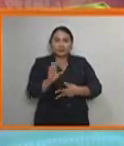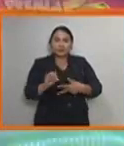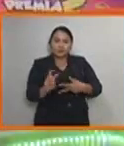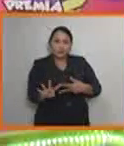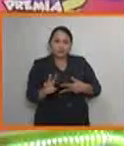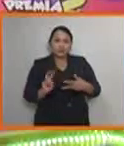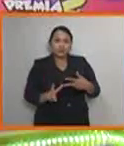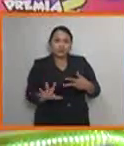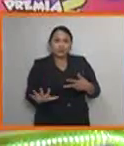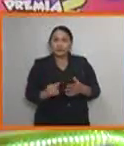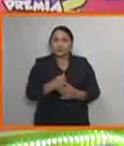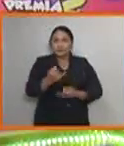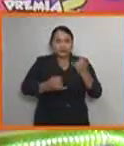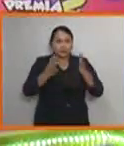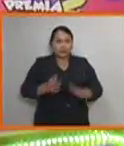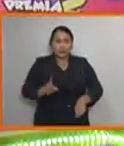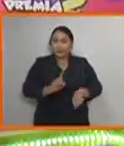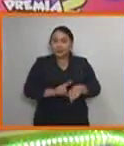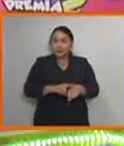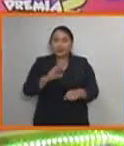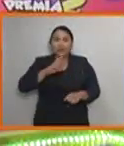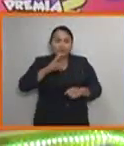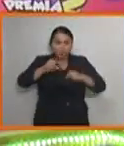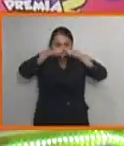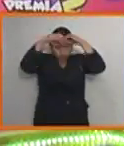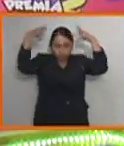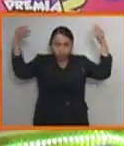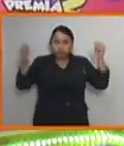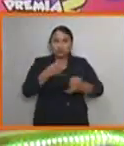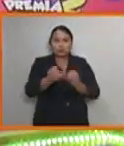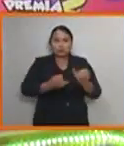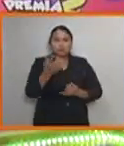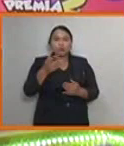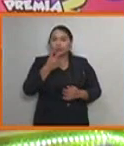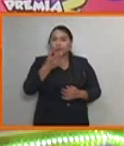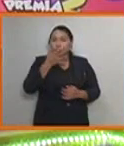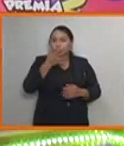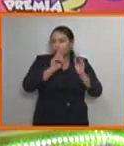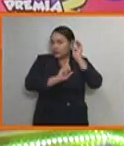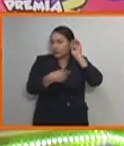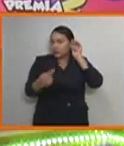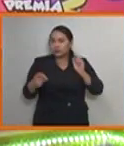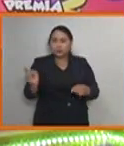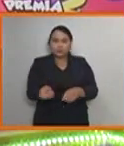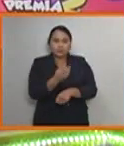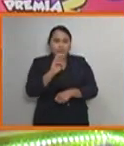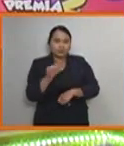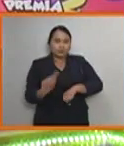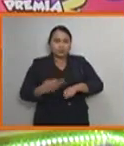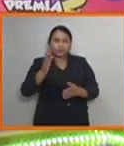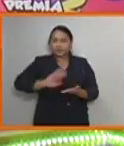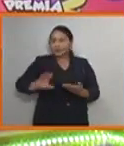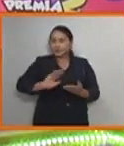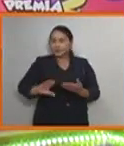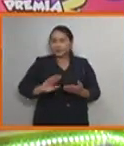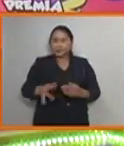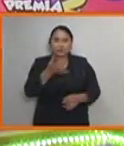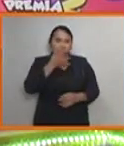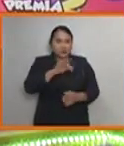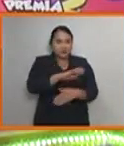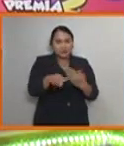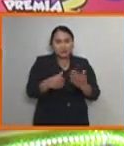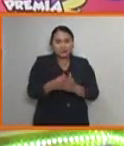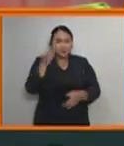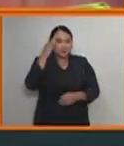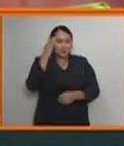25. Jugadores, momento de hacer realidad todos tus sueños con tu juego favorito de la diaria, donde ganas hasta 60 veces tu cantidad invertida. Mucha suerte, vamos a